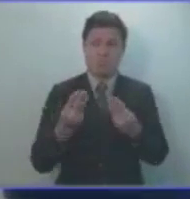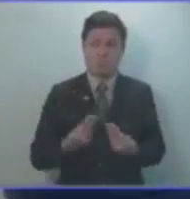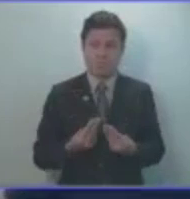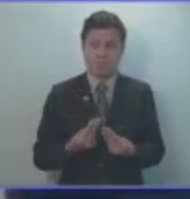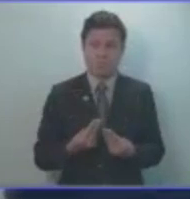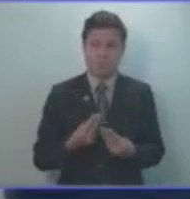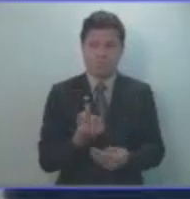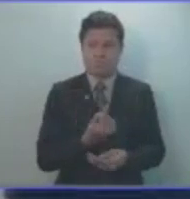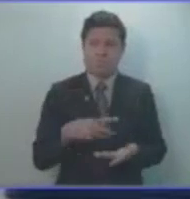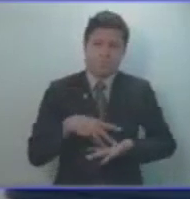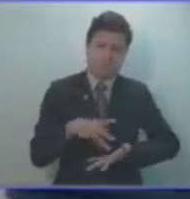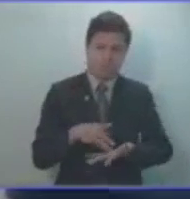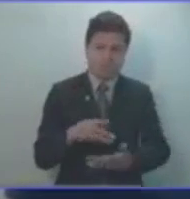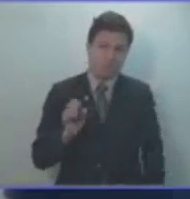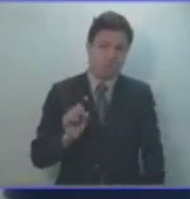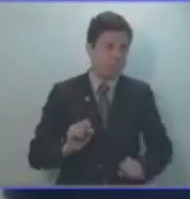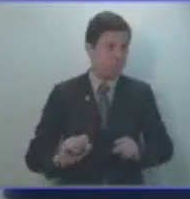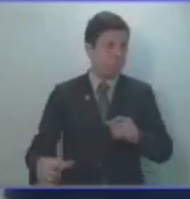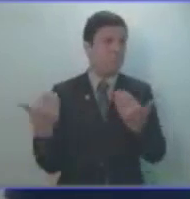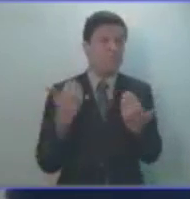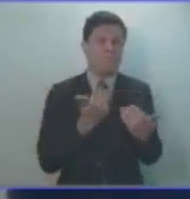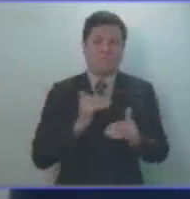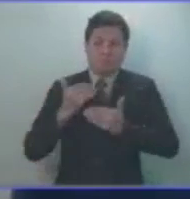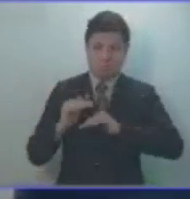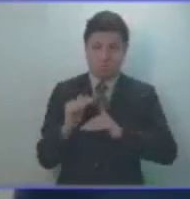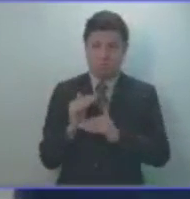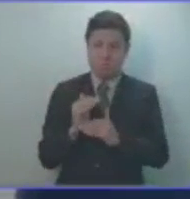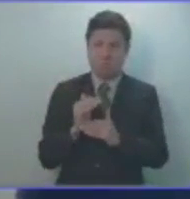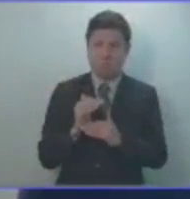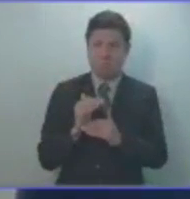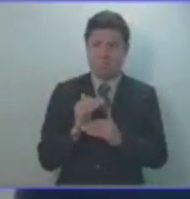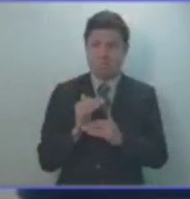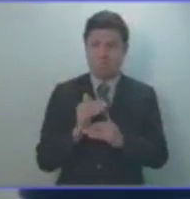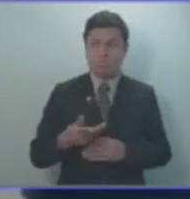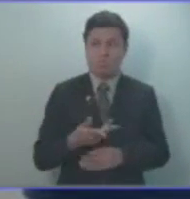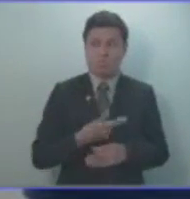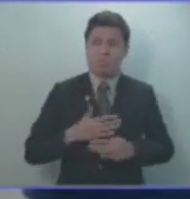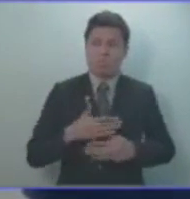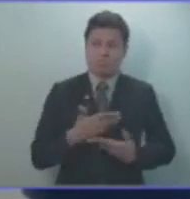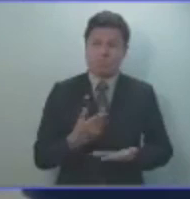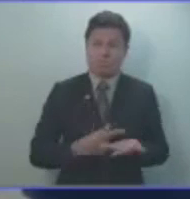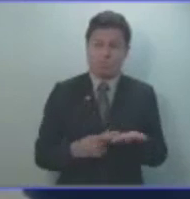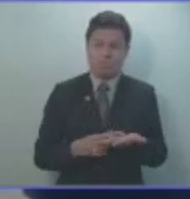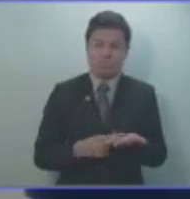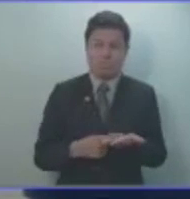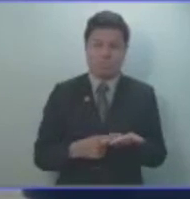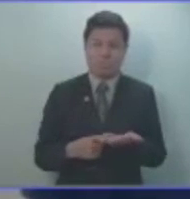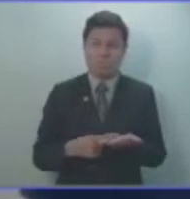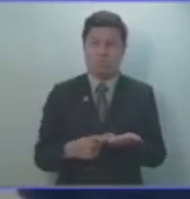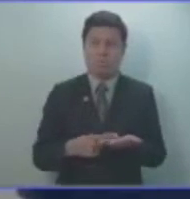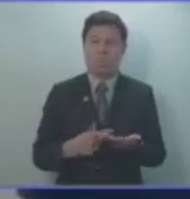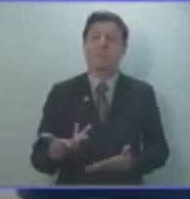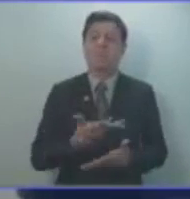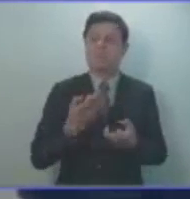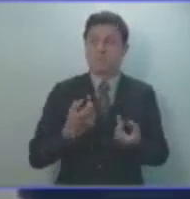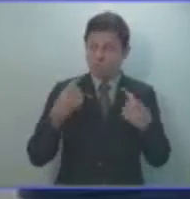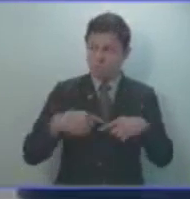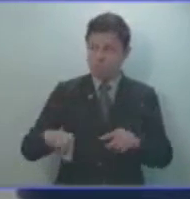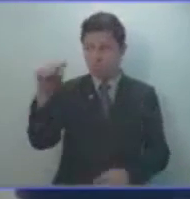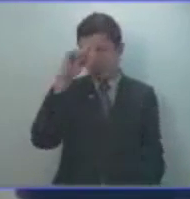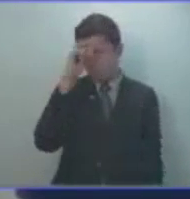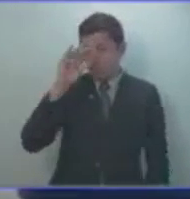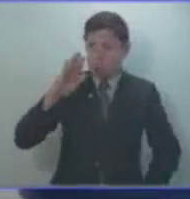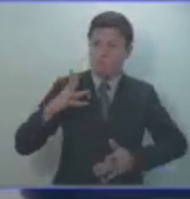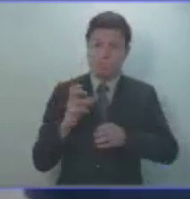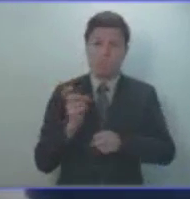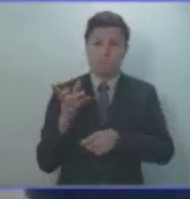intereses electorales vayan a entorpecer esta discusión, y vamos a trabajar para